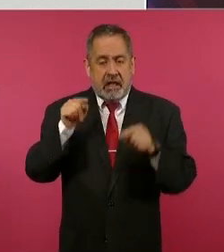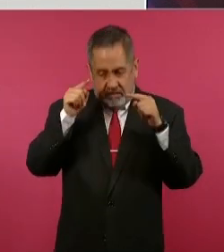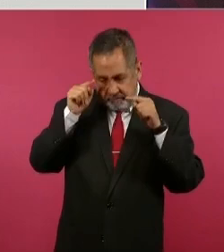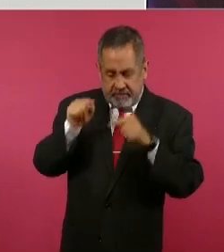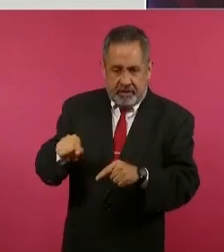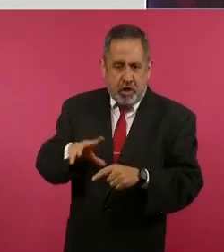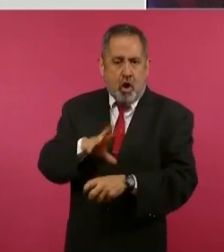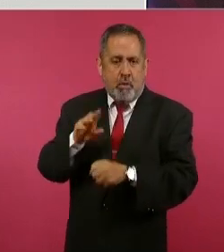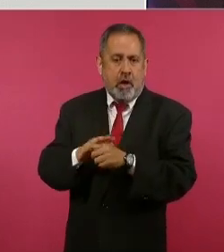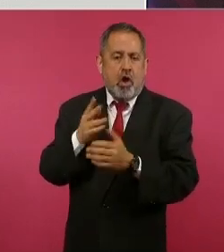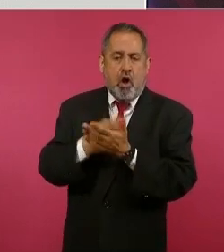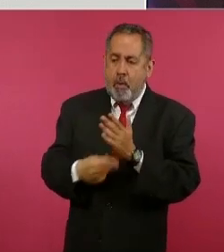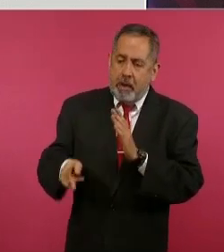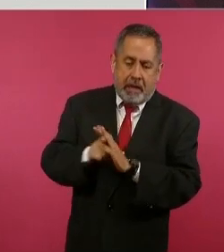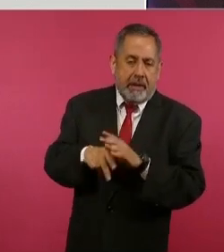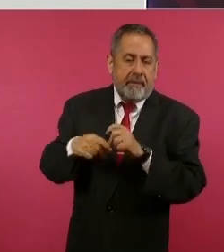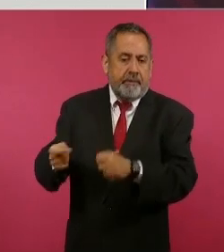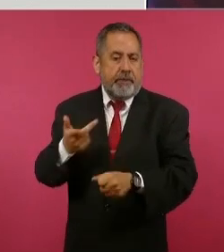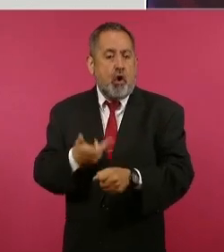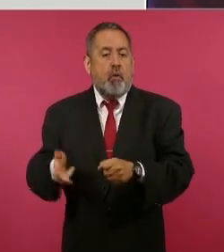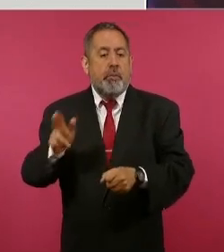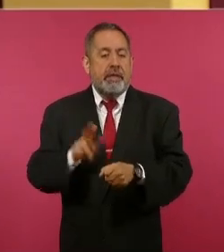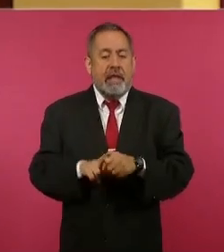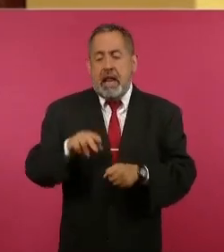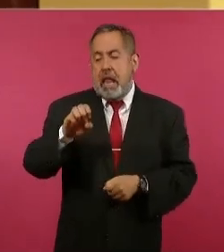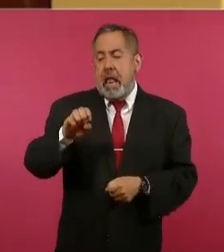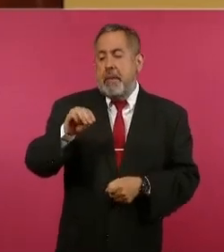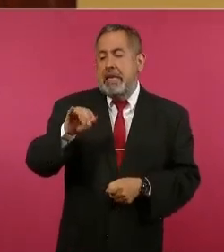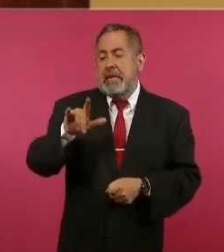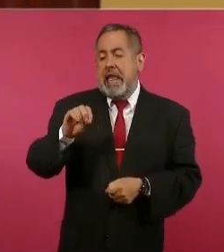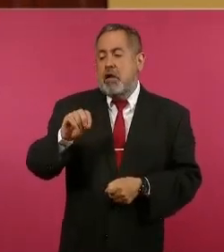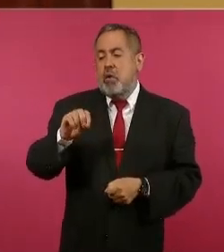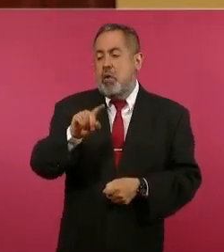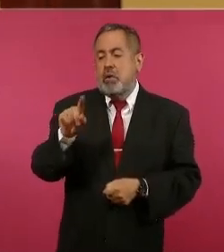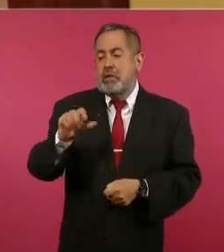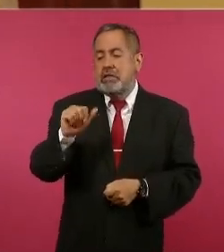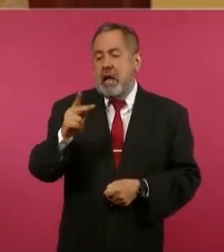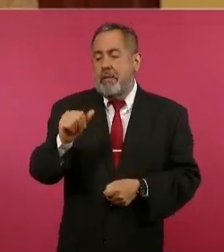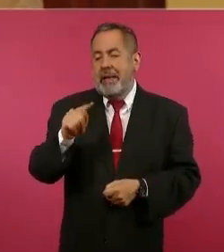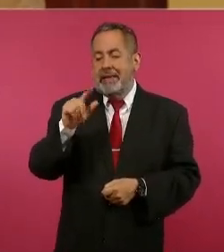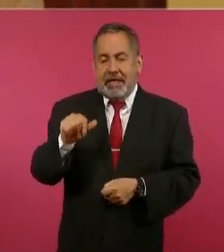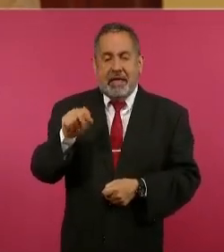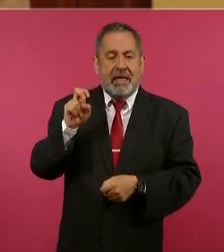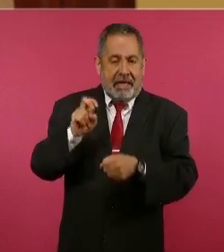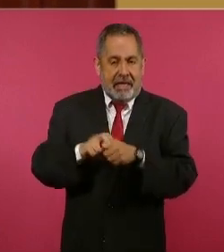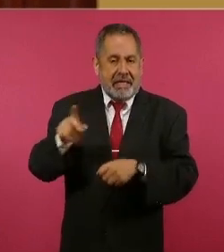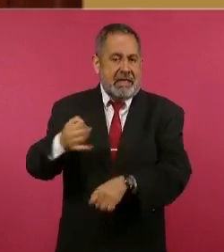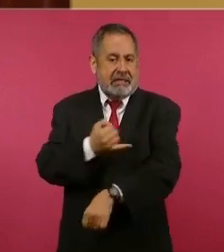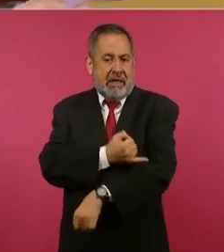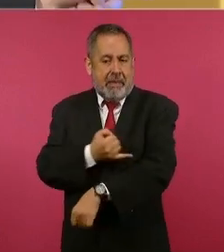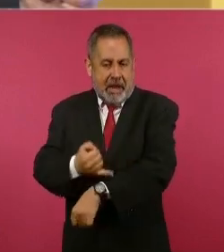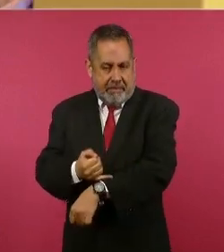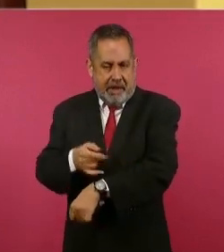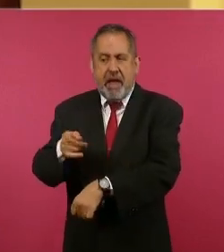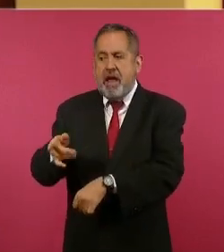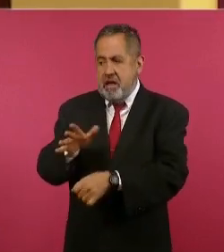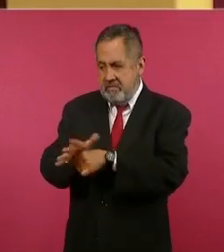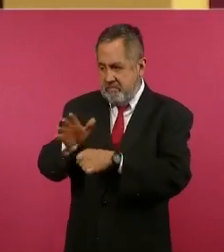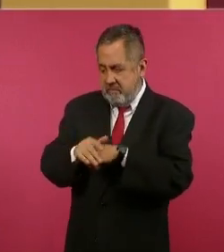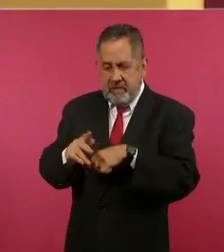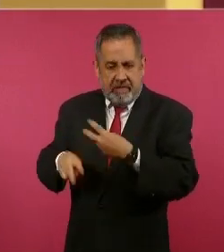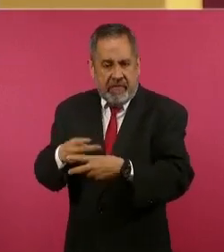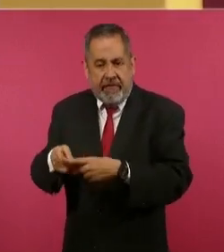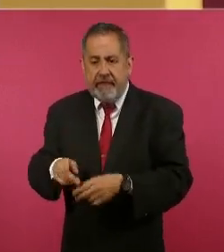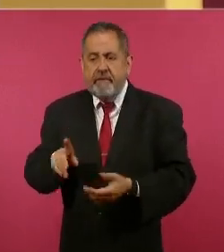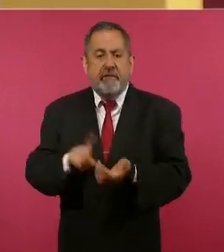se cubrieron todas las plazas, es el Hospital Emiliano Zapata, la Clínica Hospital Emiliano Zapata en Iztapalapa. Y también ya llevamos